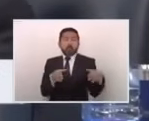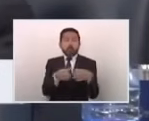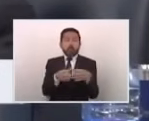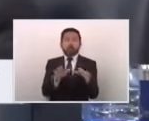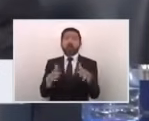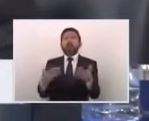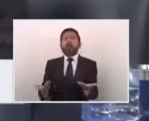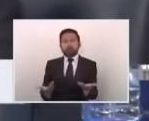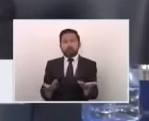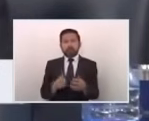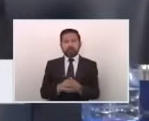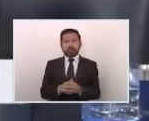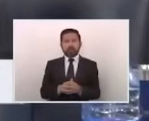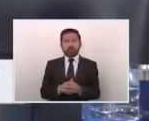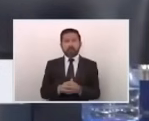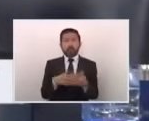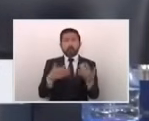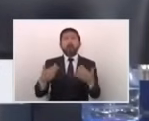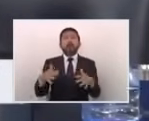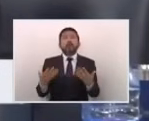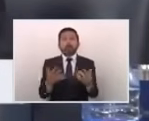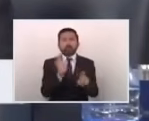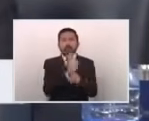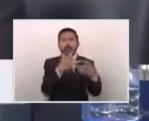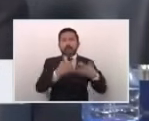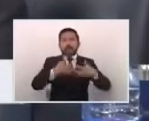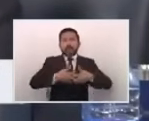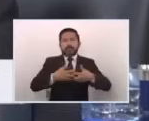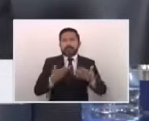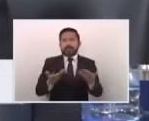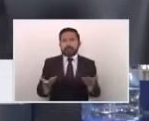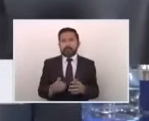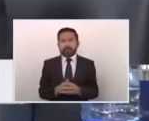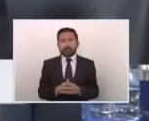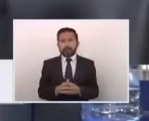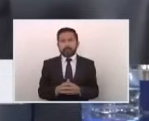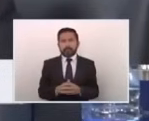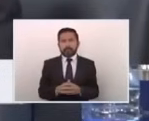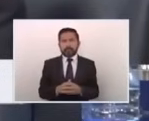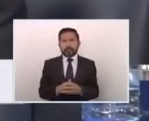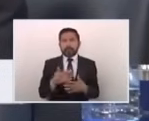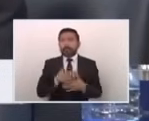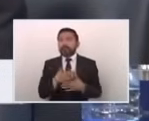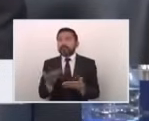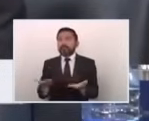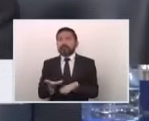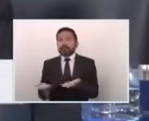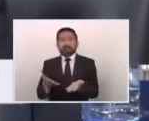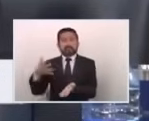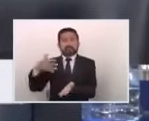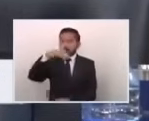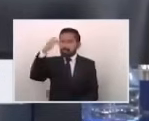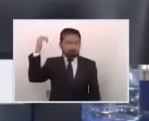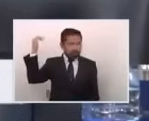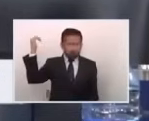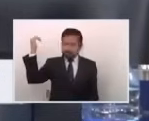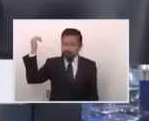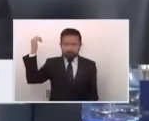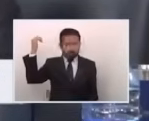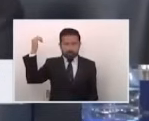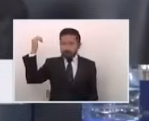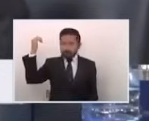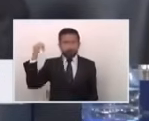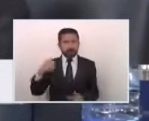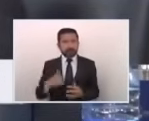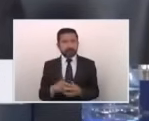iba a dejar sus grandes ocupaciones para darle, para prestarle el servicio al país y